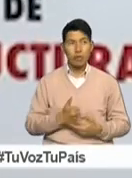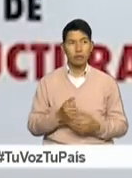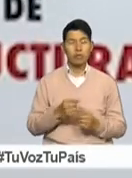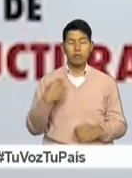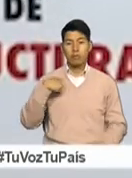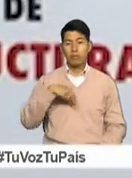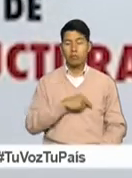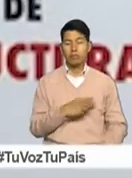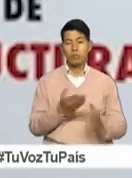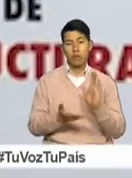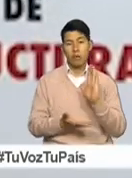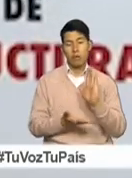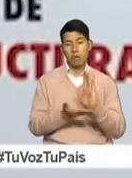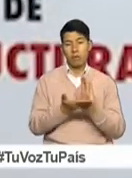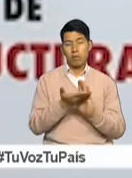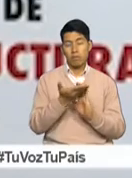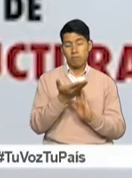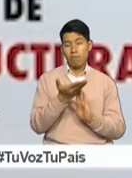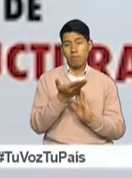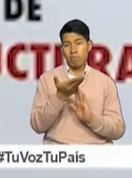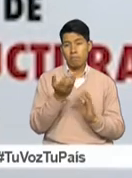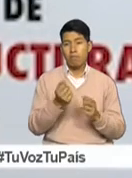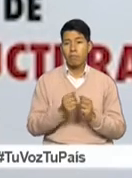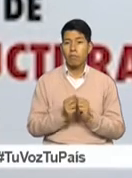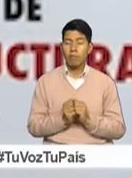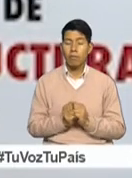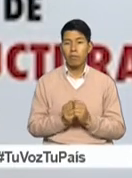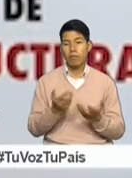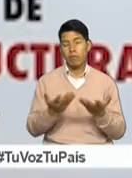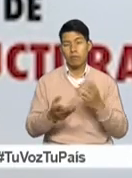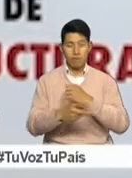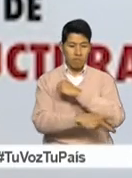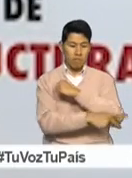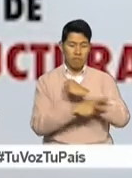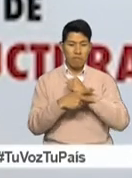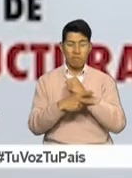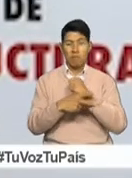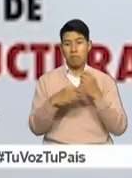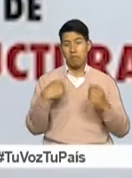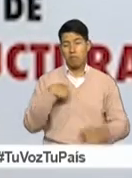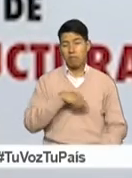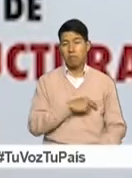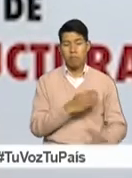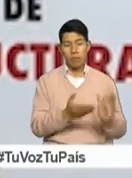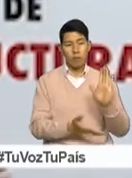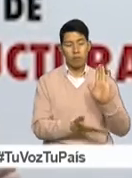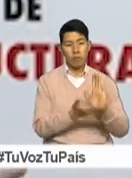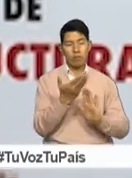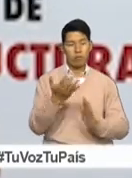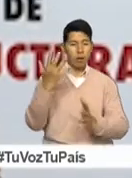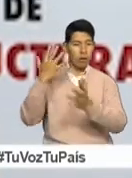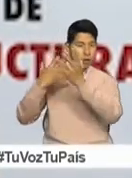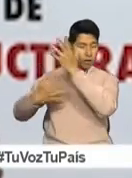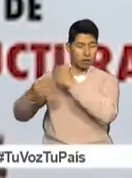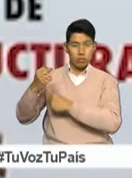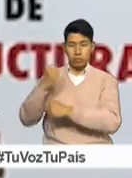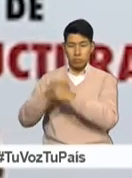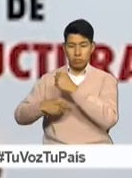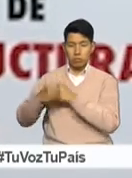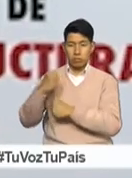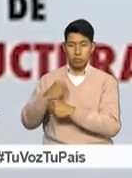bastante paralelamente al crecimiento de petroamazonas también durante los años anteriores